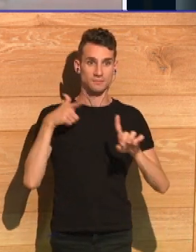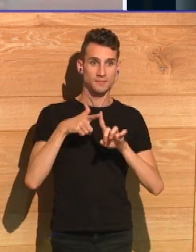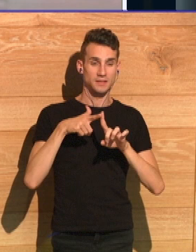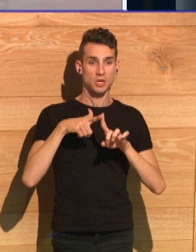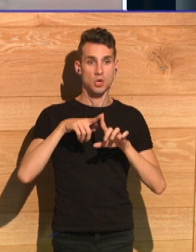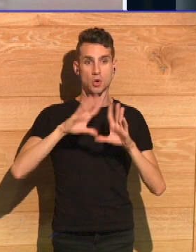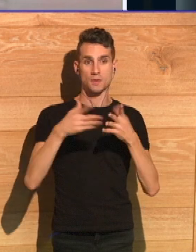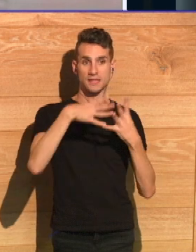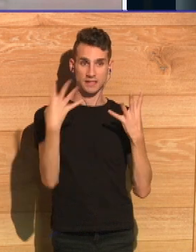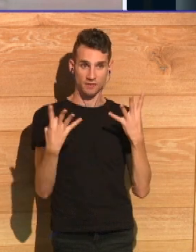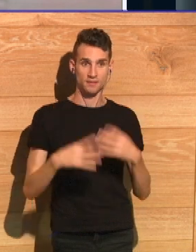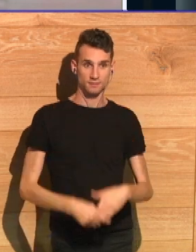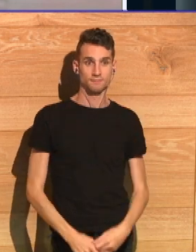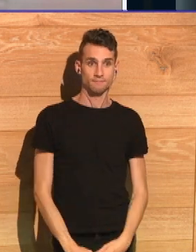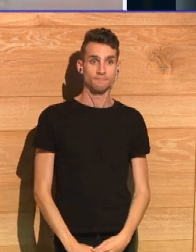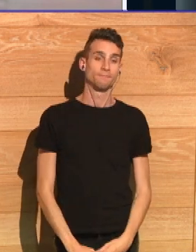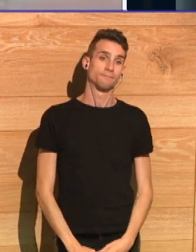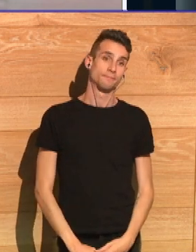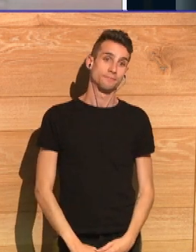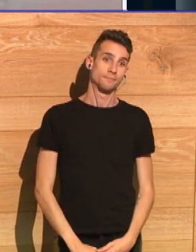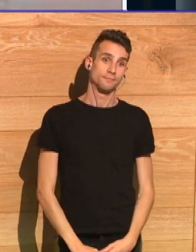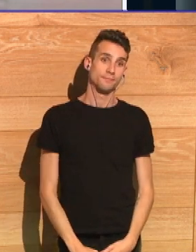comunidad LGTB.